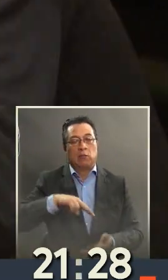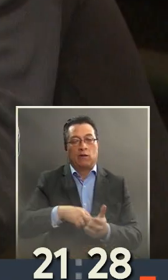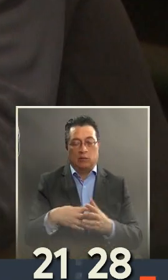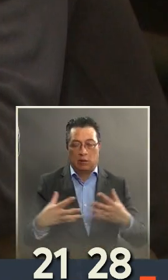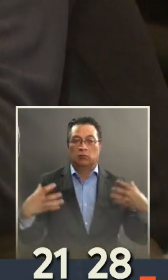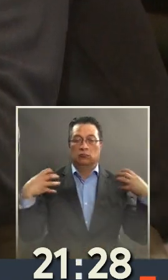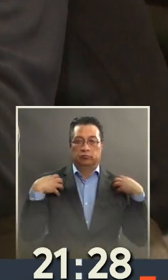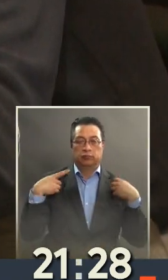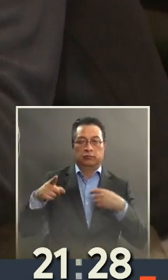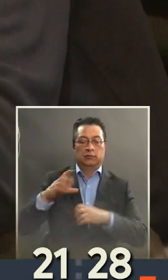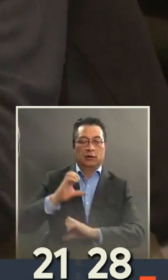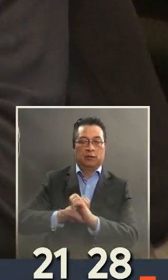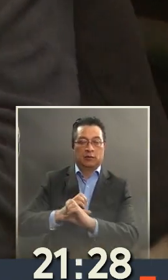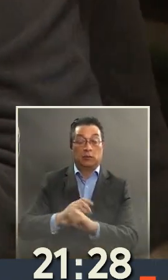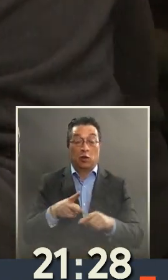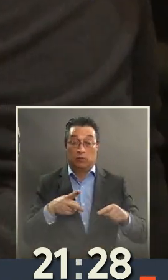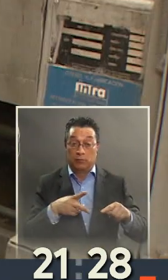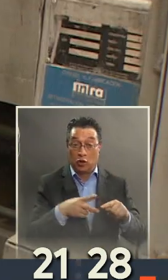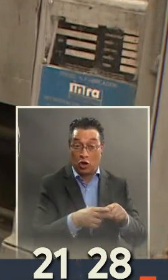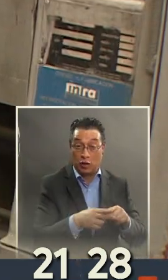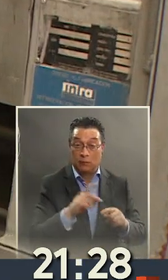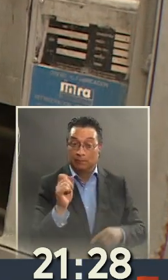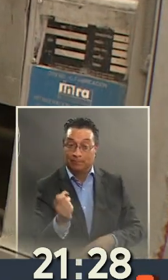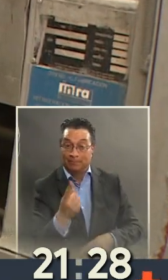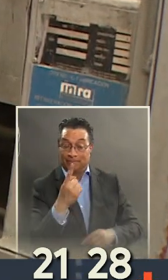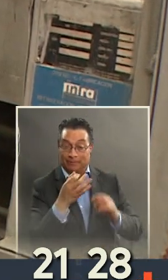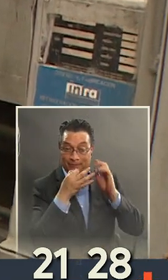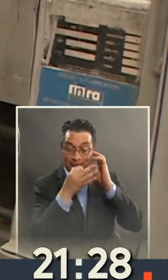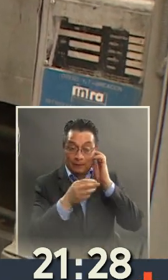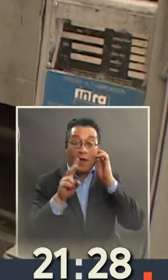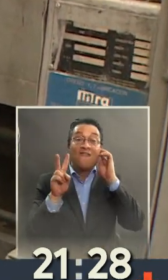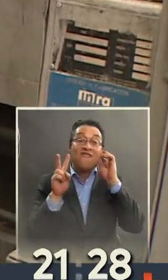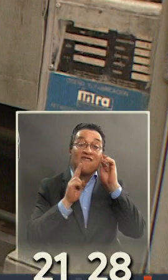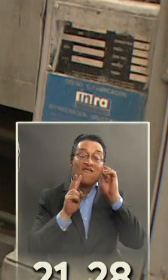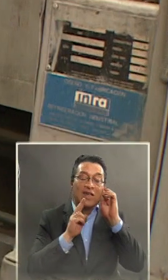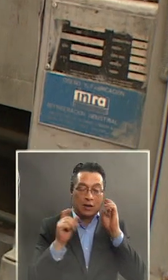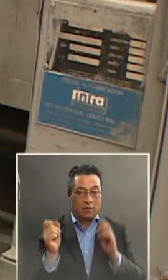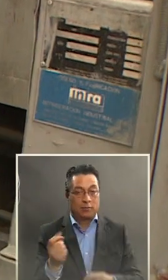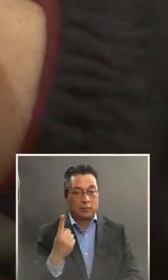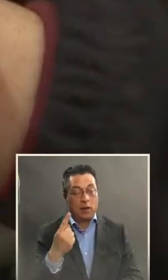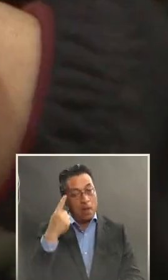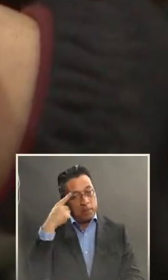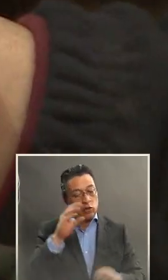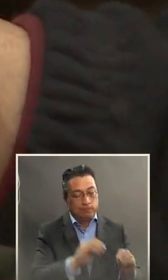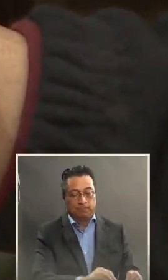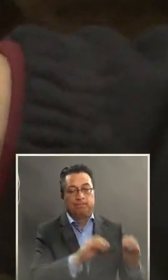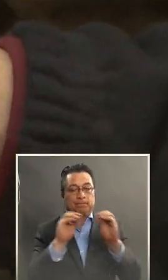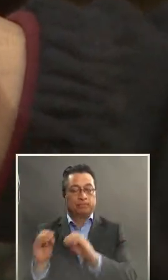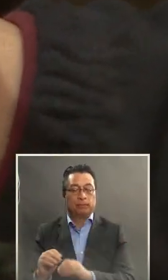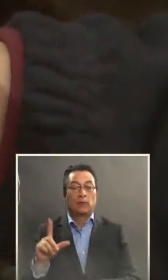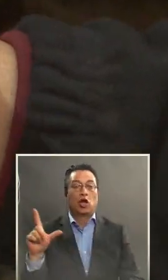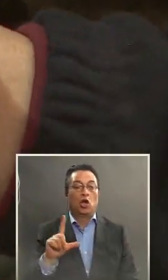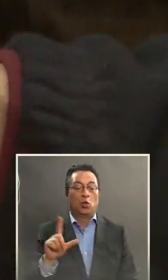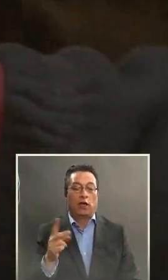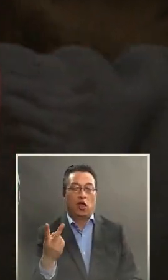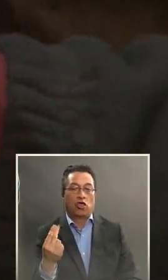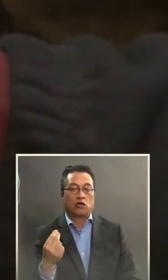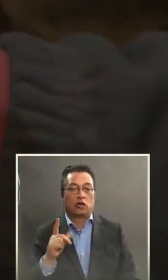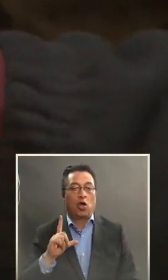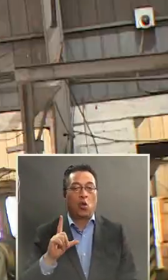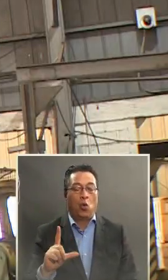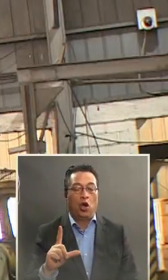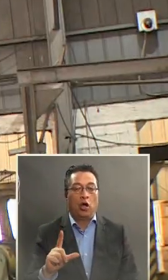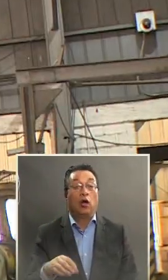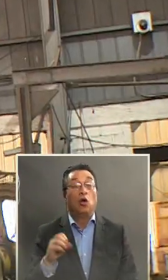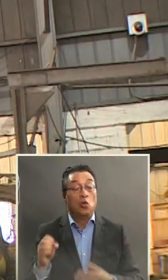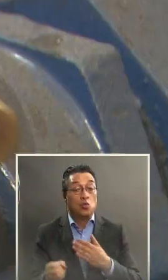empresa. El corte en primera instancia se produciría este viernes. Sin embargo, se aplazó para el lunes 12 de julio. Esta nueva